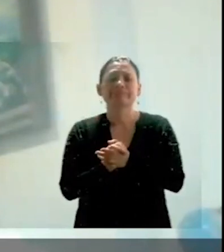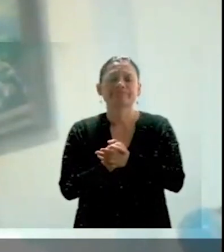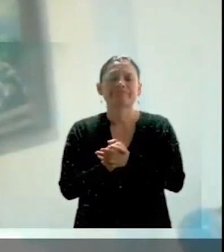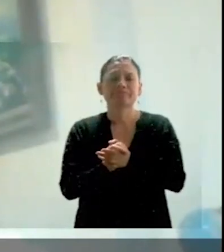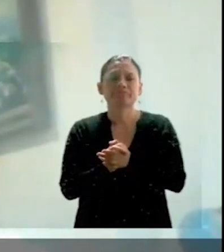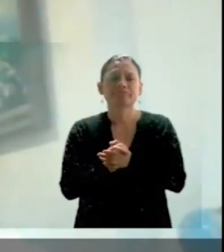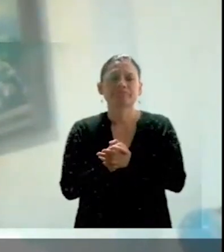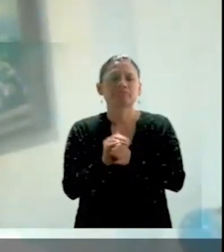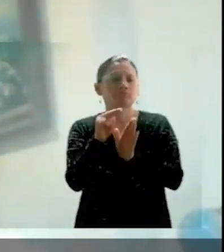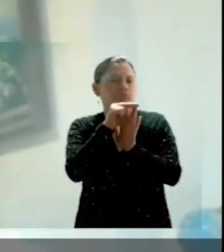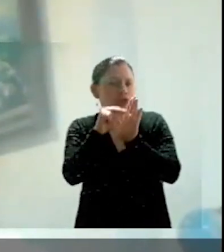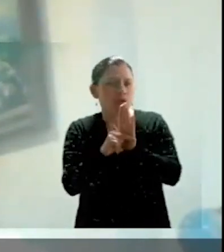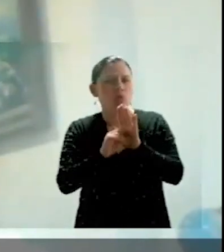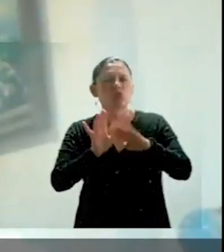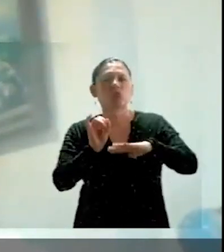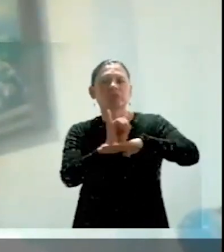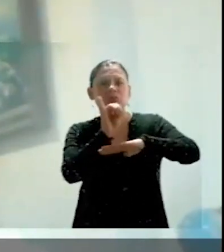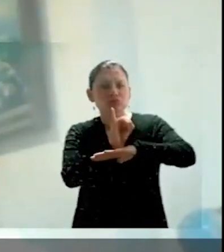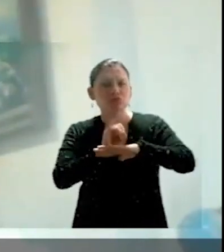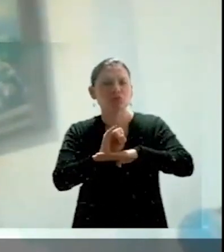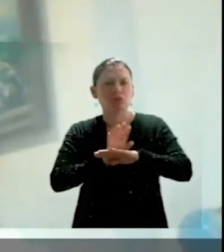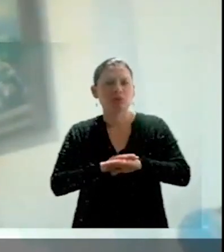han tenido instituciones